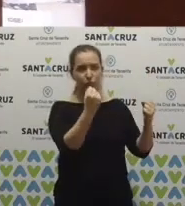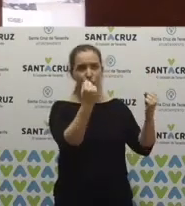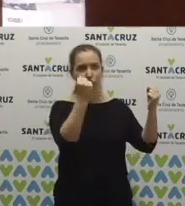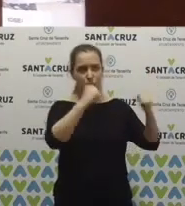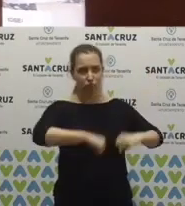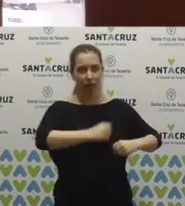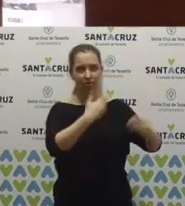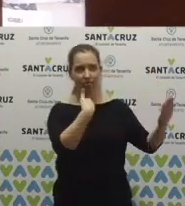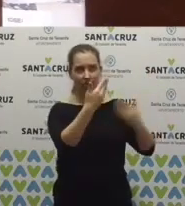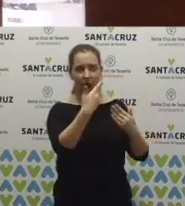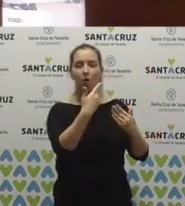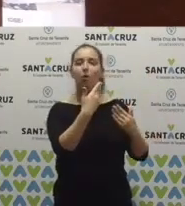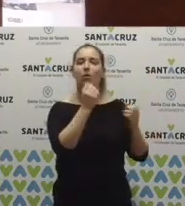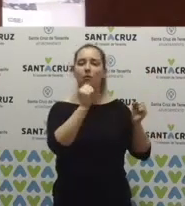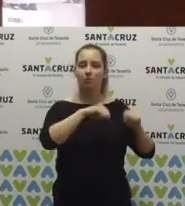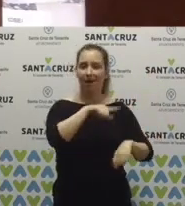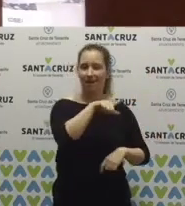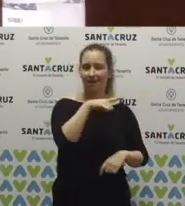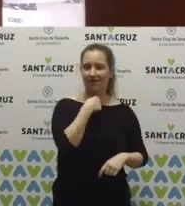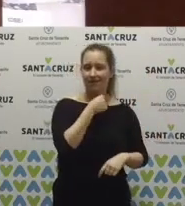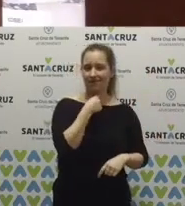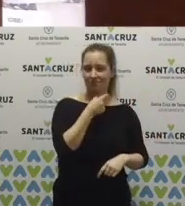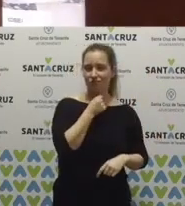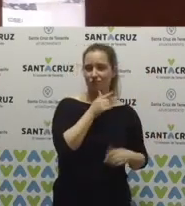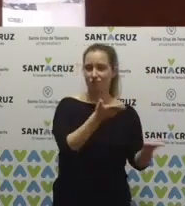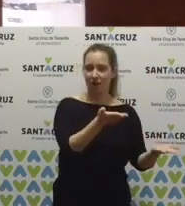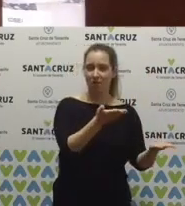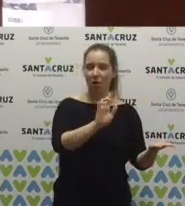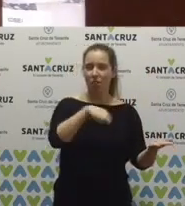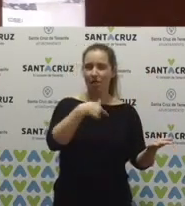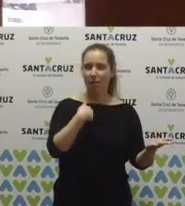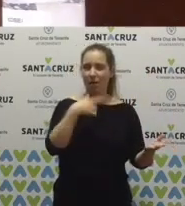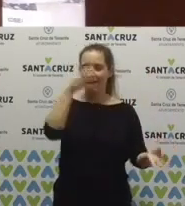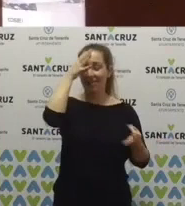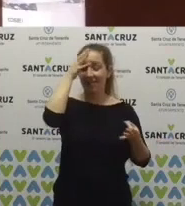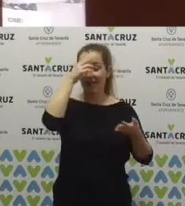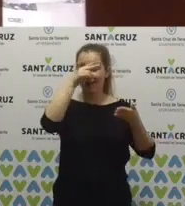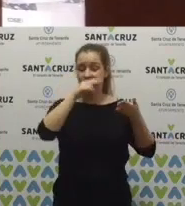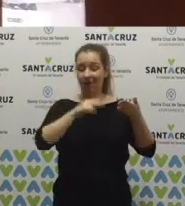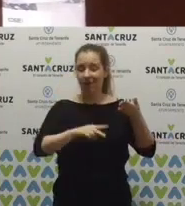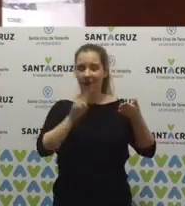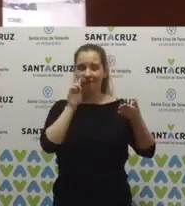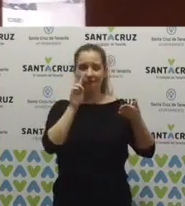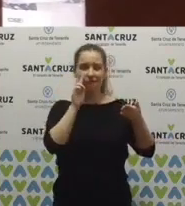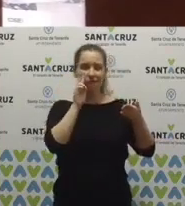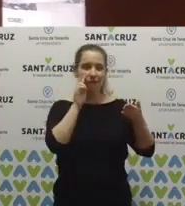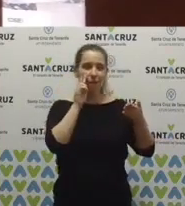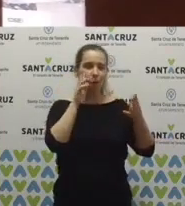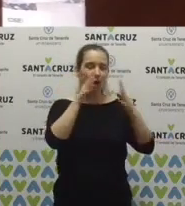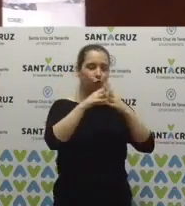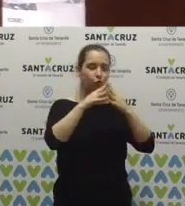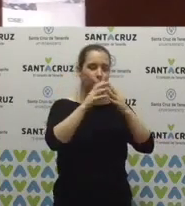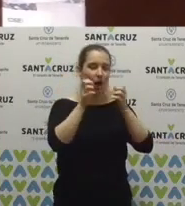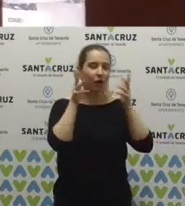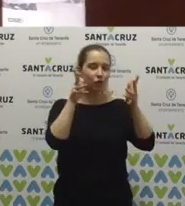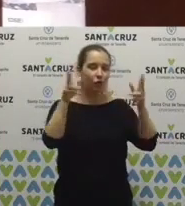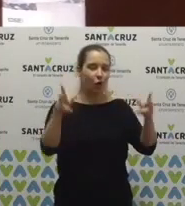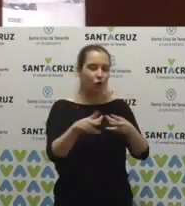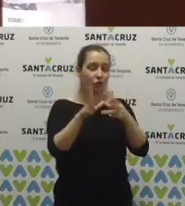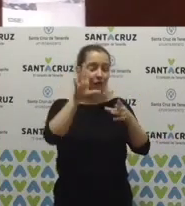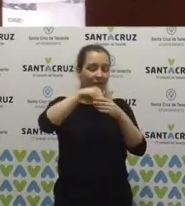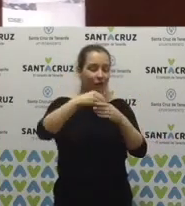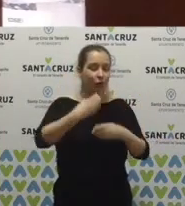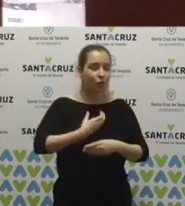pero cuando leemos cómo está definido el consejo social en este ayuntamiento decimos